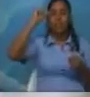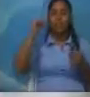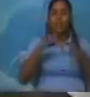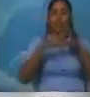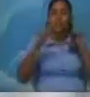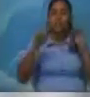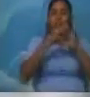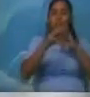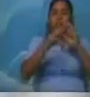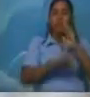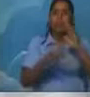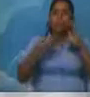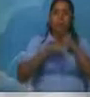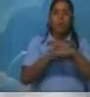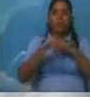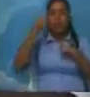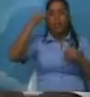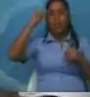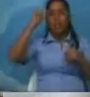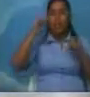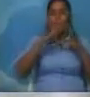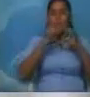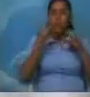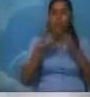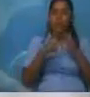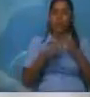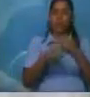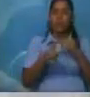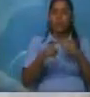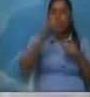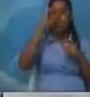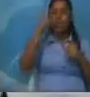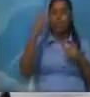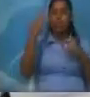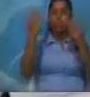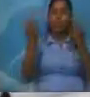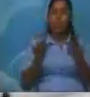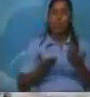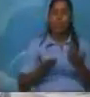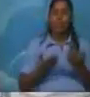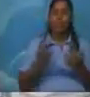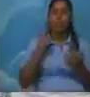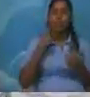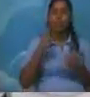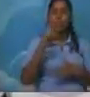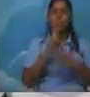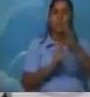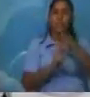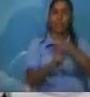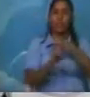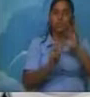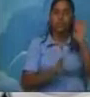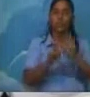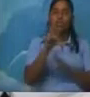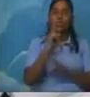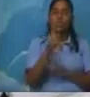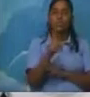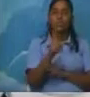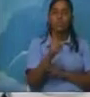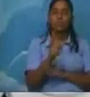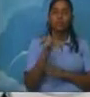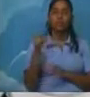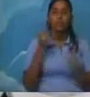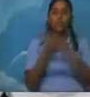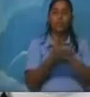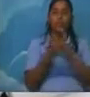mandamientos vamos a recordar nosotros los mandamientos que Dios nos ha dado dice el versículo 12 dice no